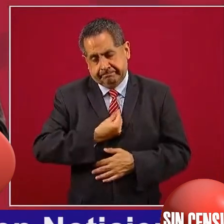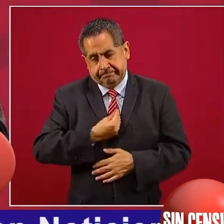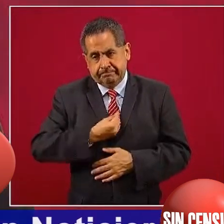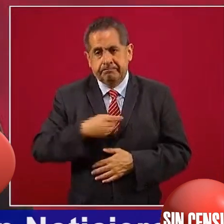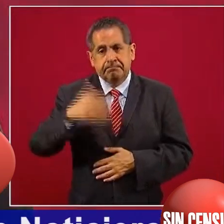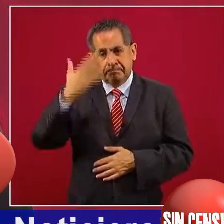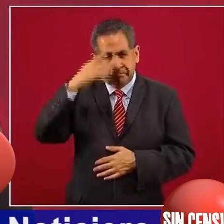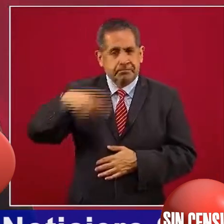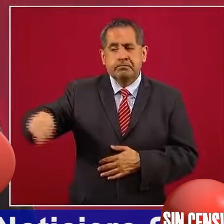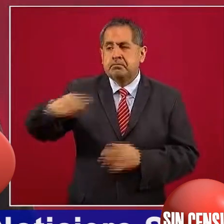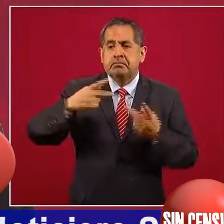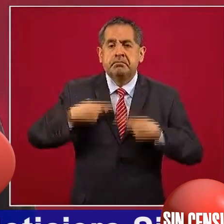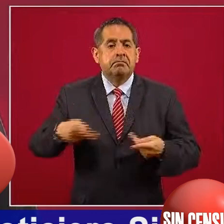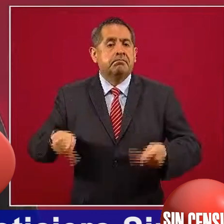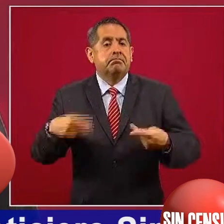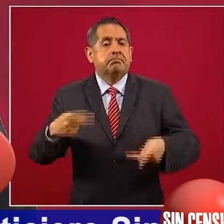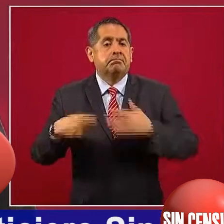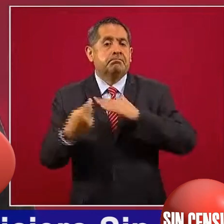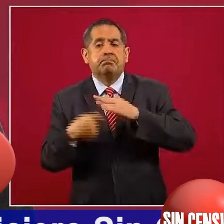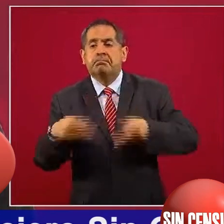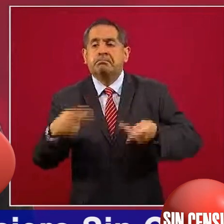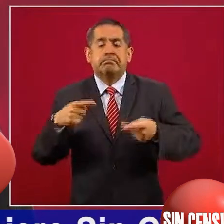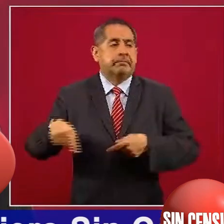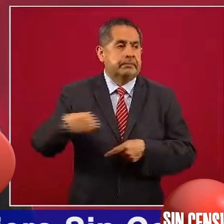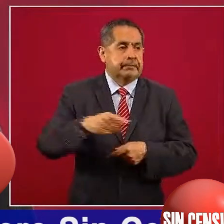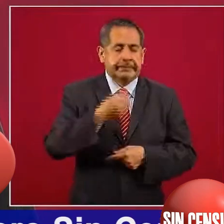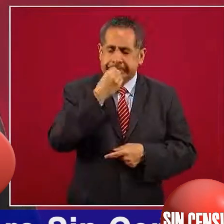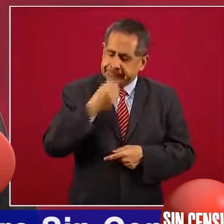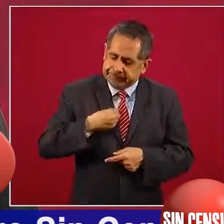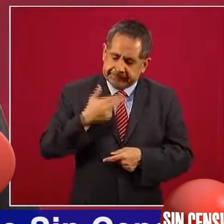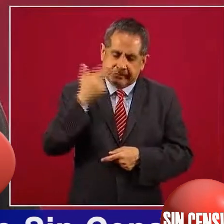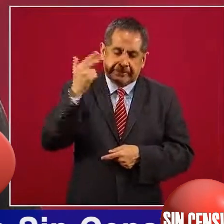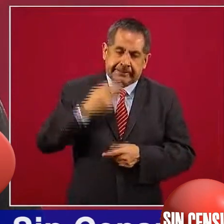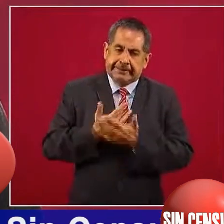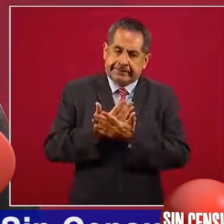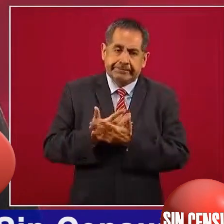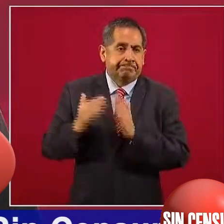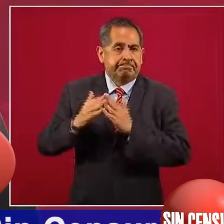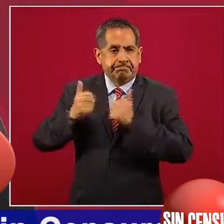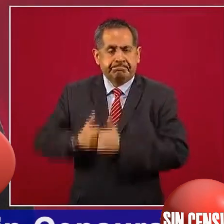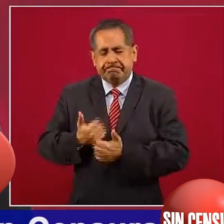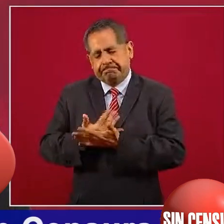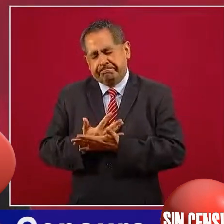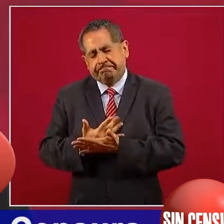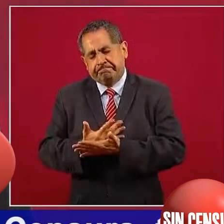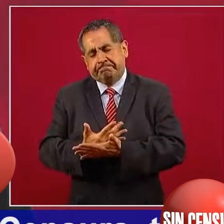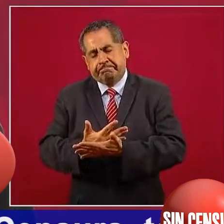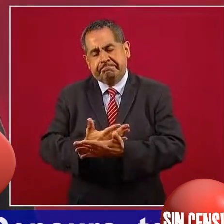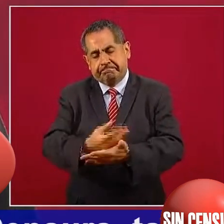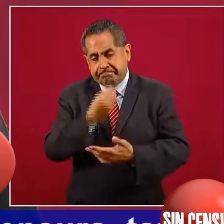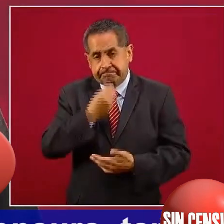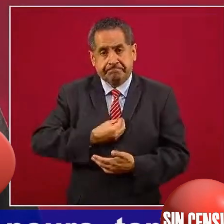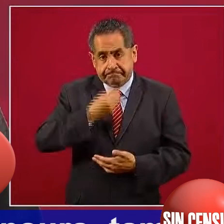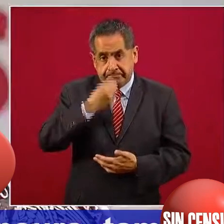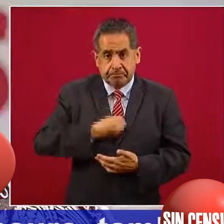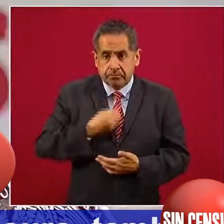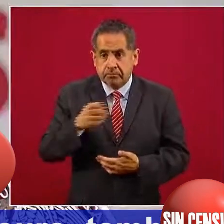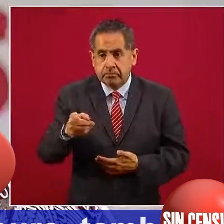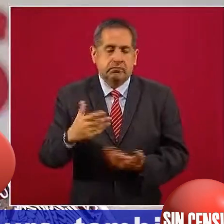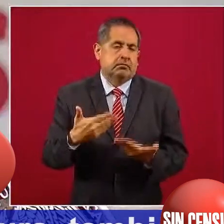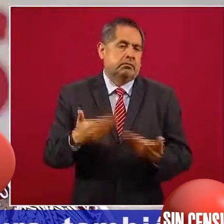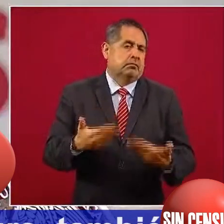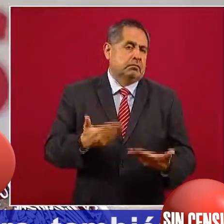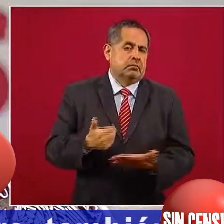de la economía informal. Fue un sacrificio y eso